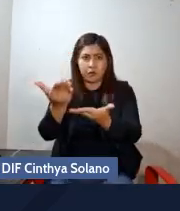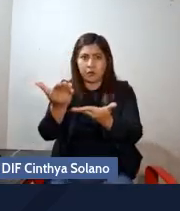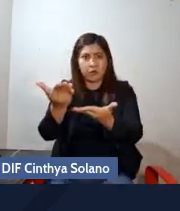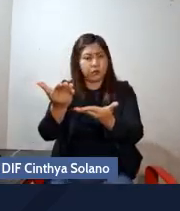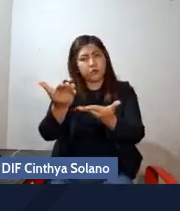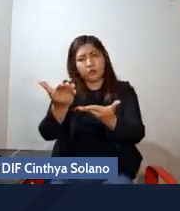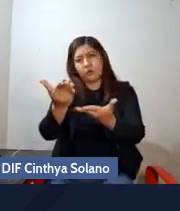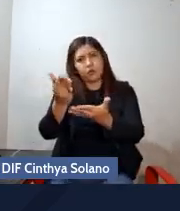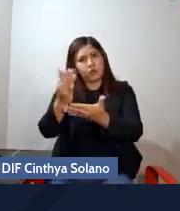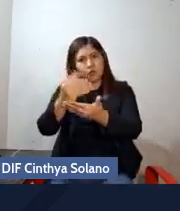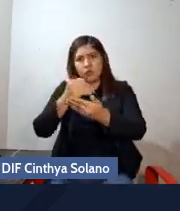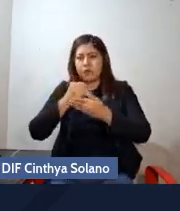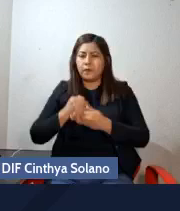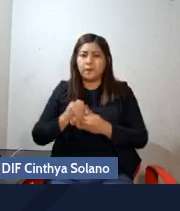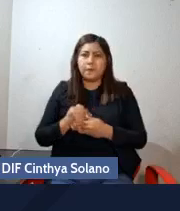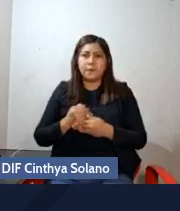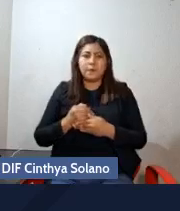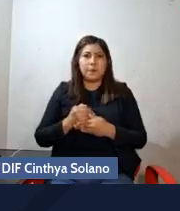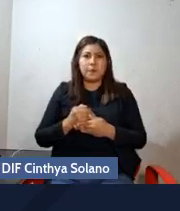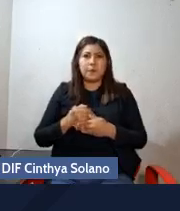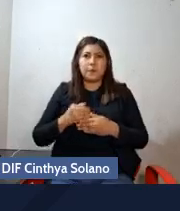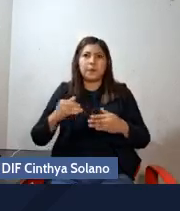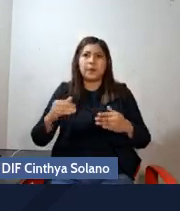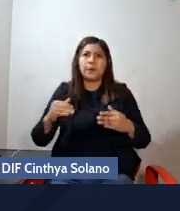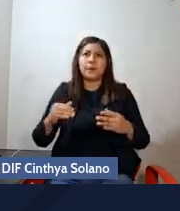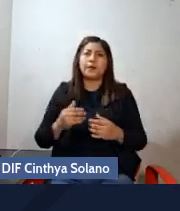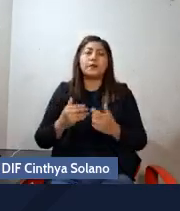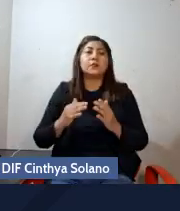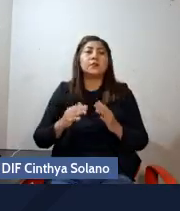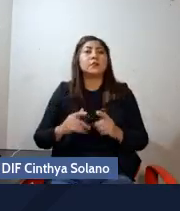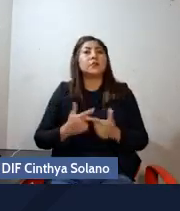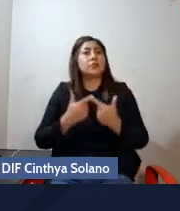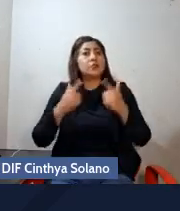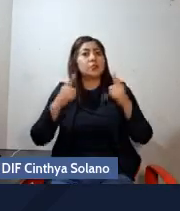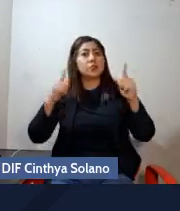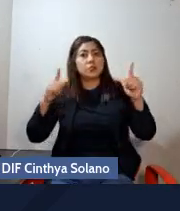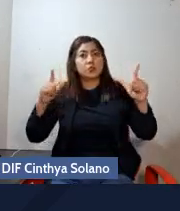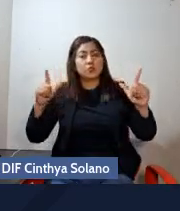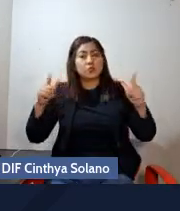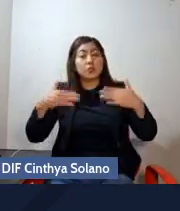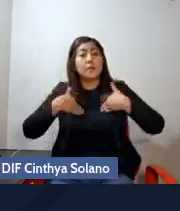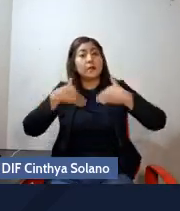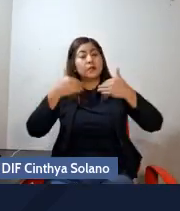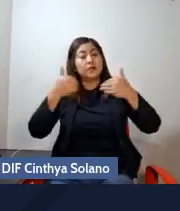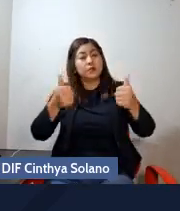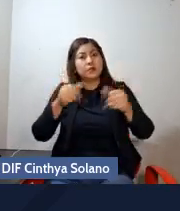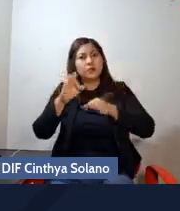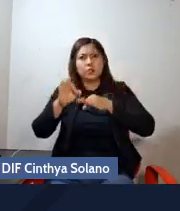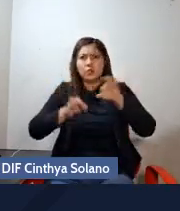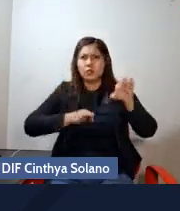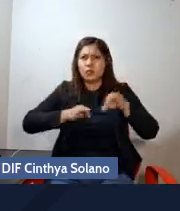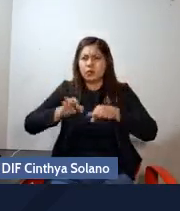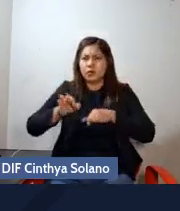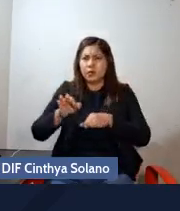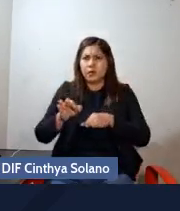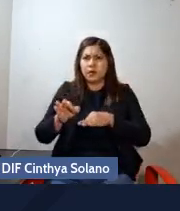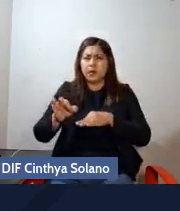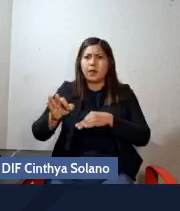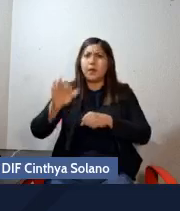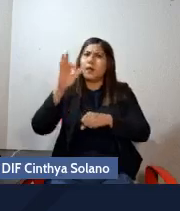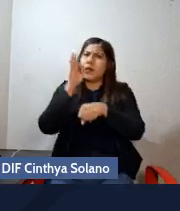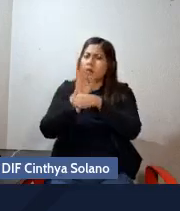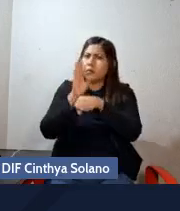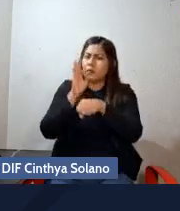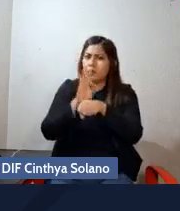absolutamente libre para que estén ustedes enterados de qué estamos trabajando, cómo lo estamos haciendo, pero sin poner en ningún momento en riesgo